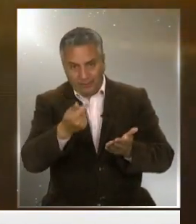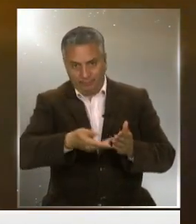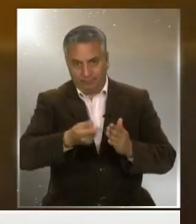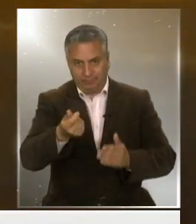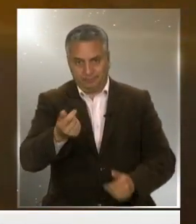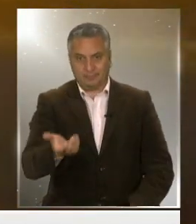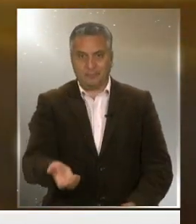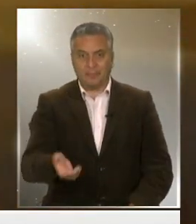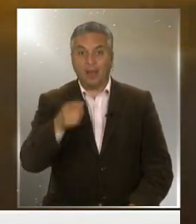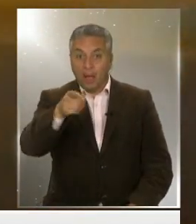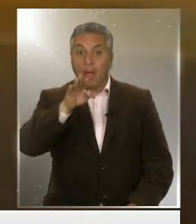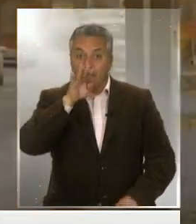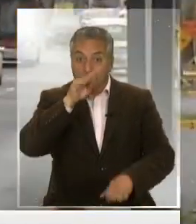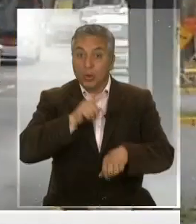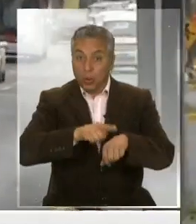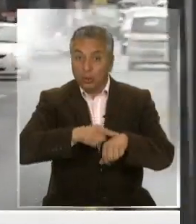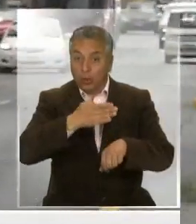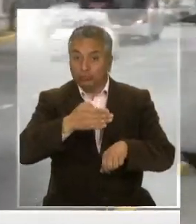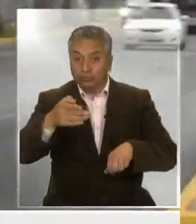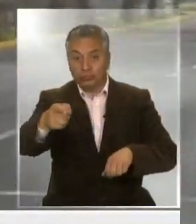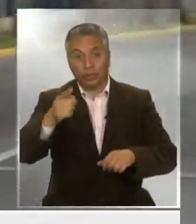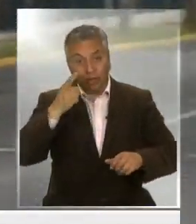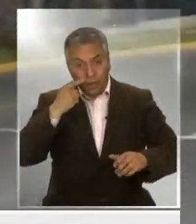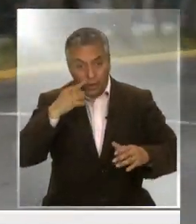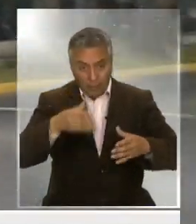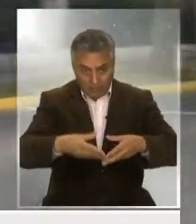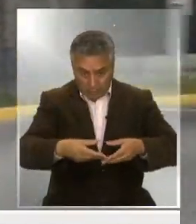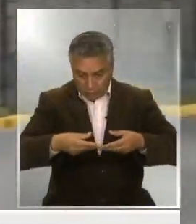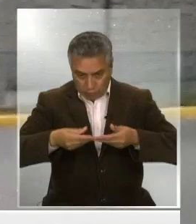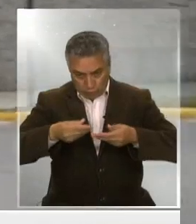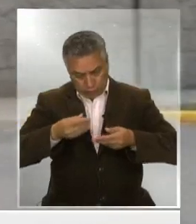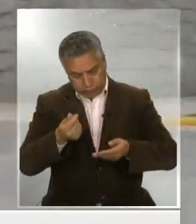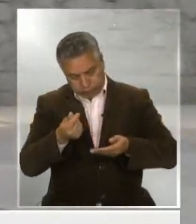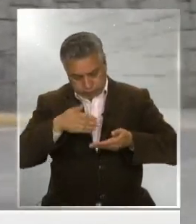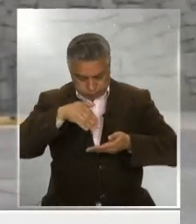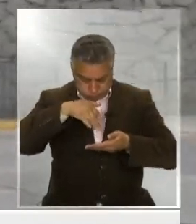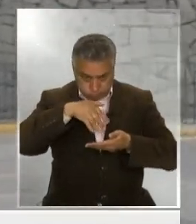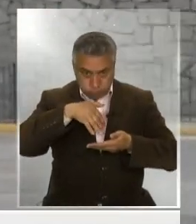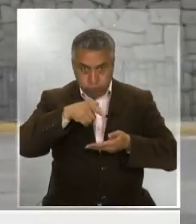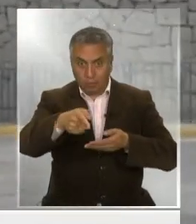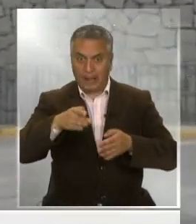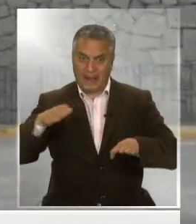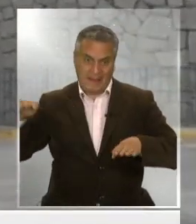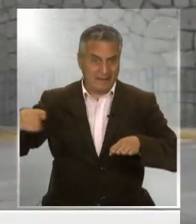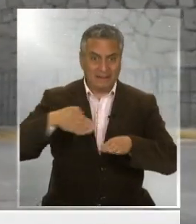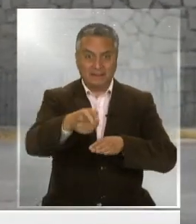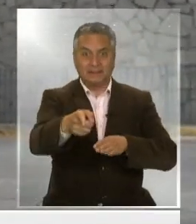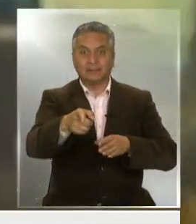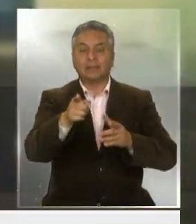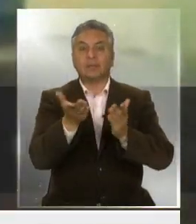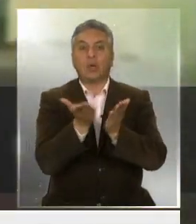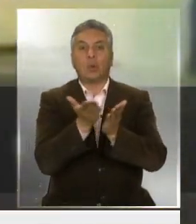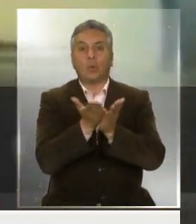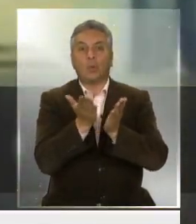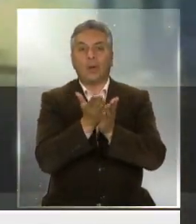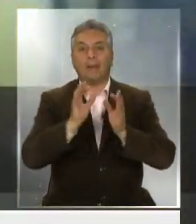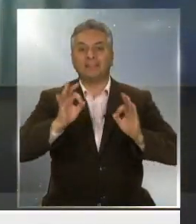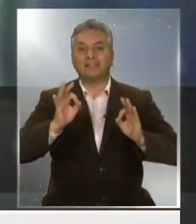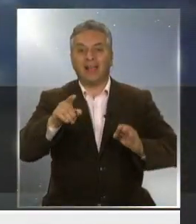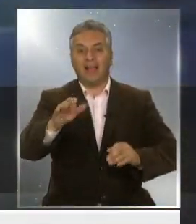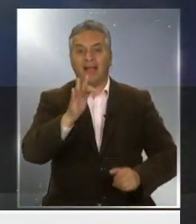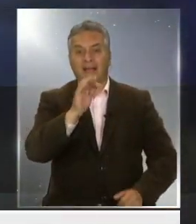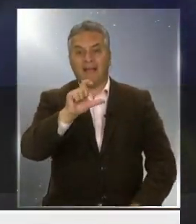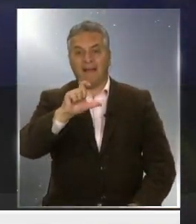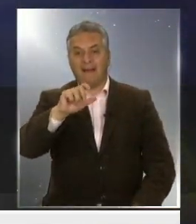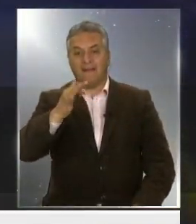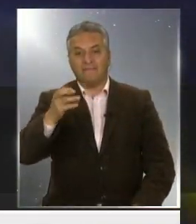minutos. Mientras el ladrón revisaba la billetera, el conductor aceleró hasta la escuela de especialidades de la FACH. No, me tiré para allá, no